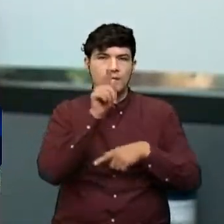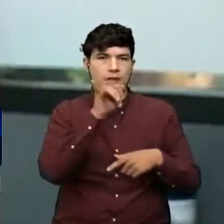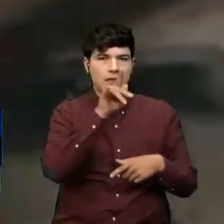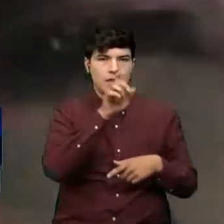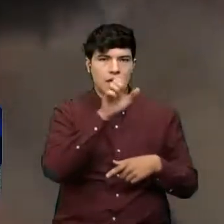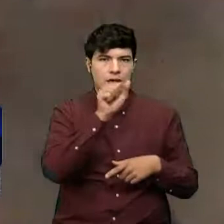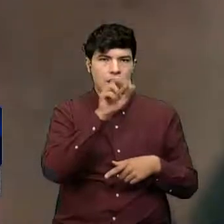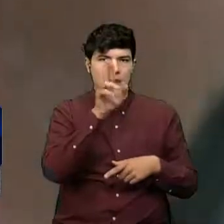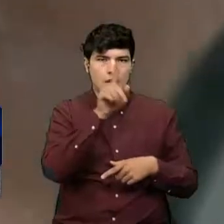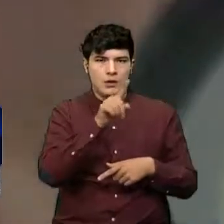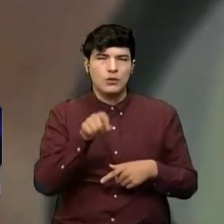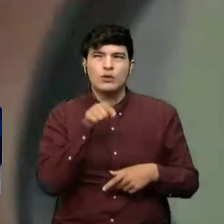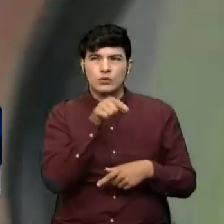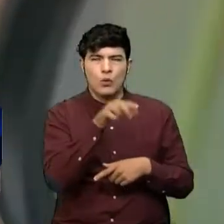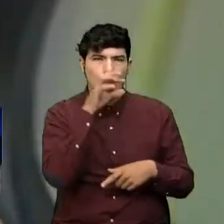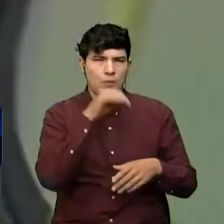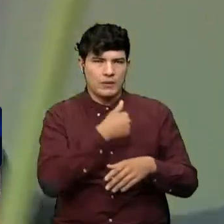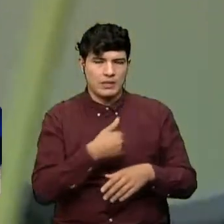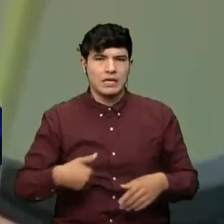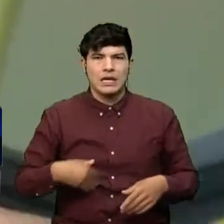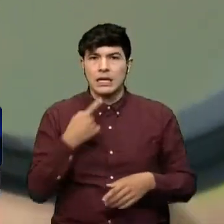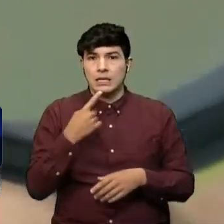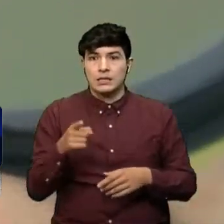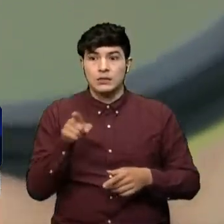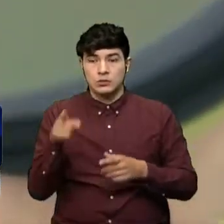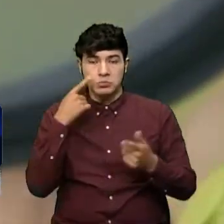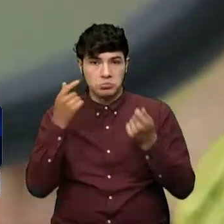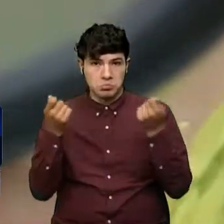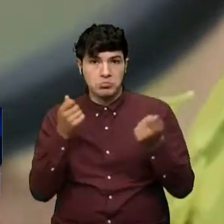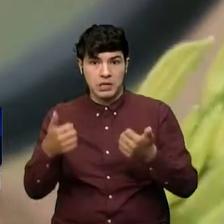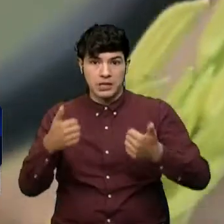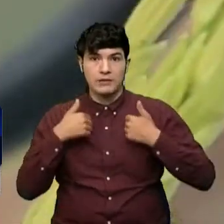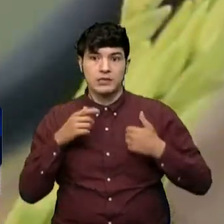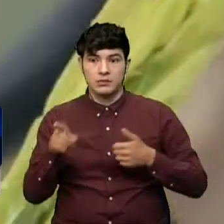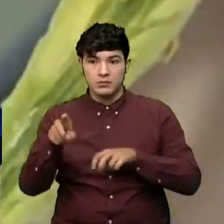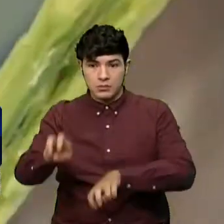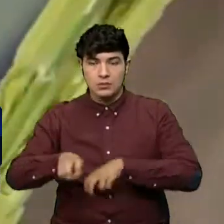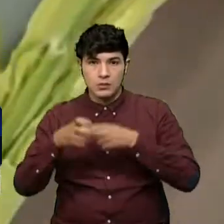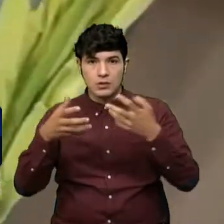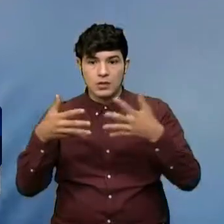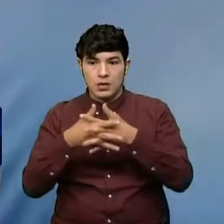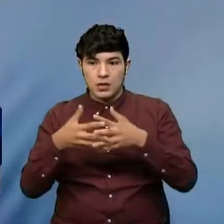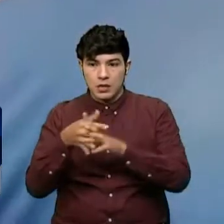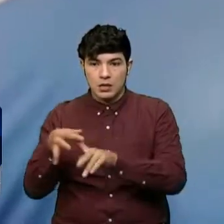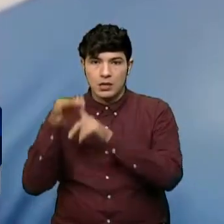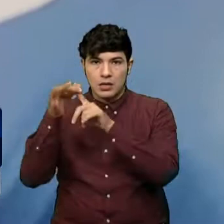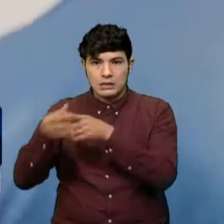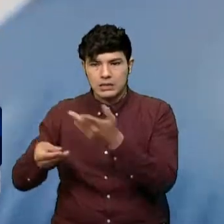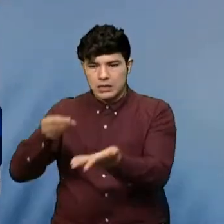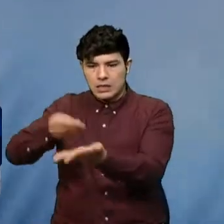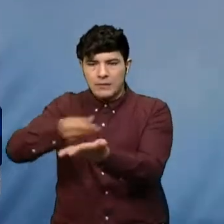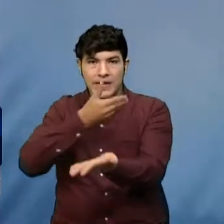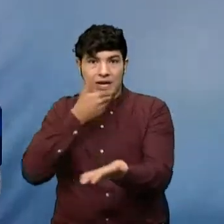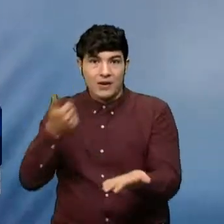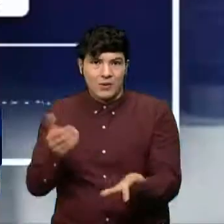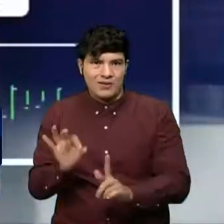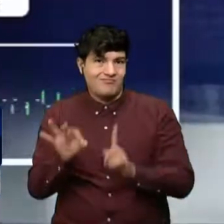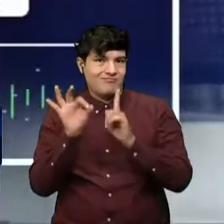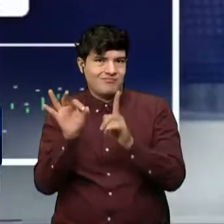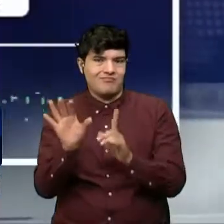Arroz en Norte de Santander, manifestó que esta iniciativa beneficiará a los productores porque el arroz, al ser gourmet o premium, se pagará mejor y sin